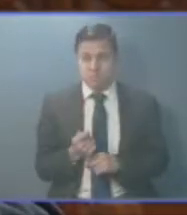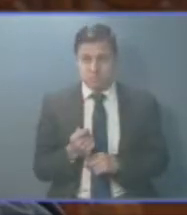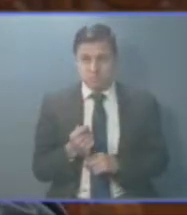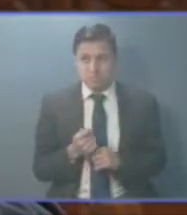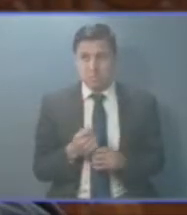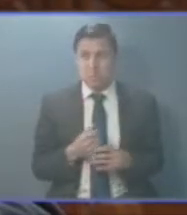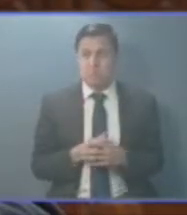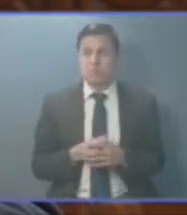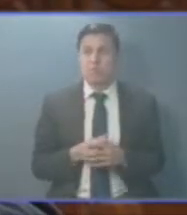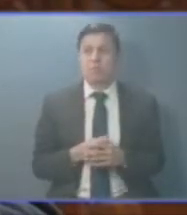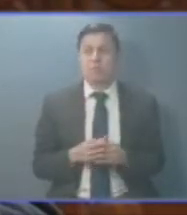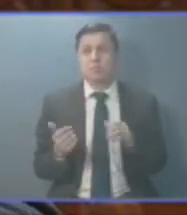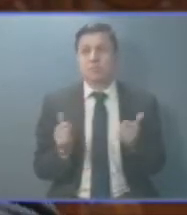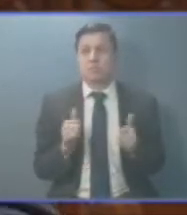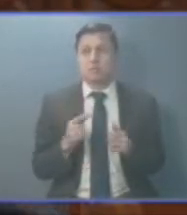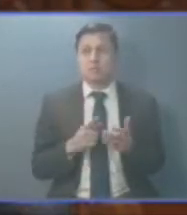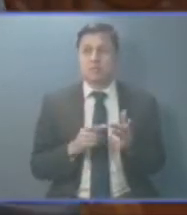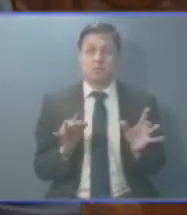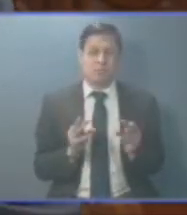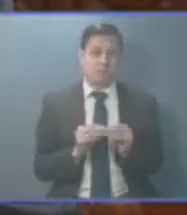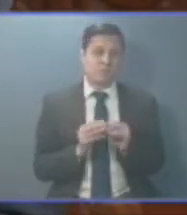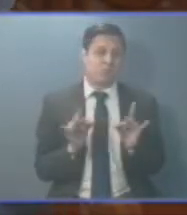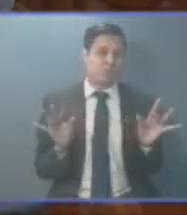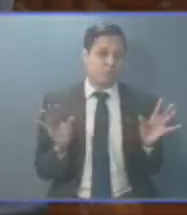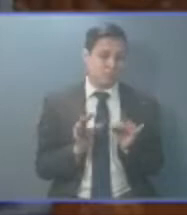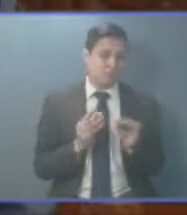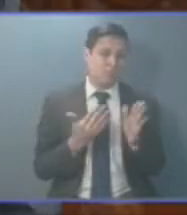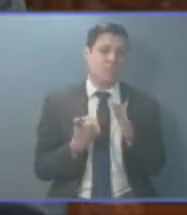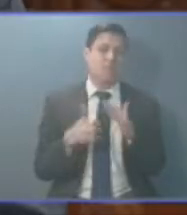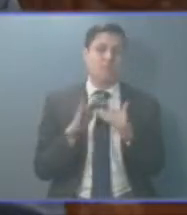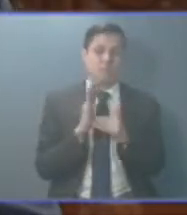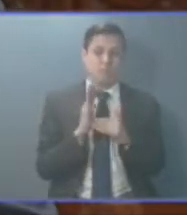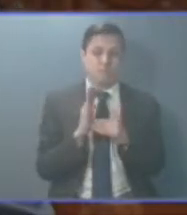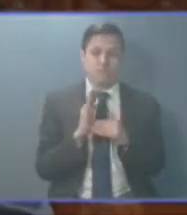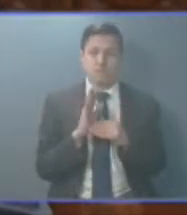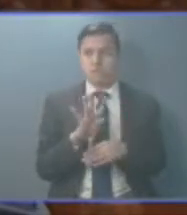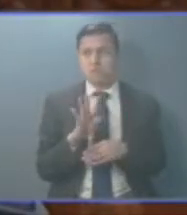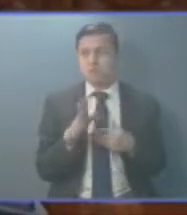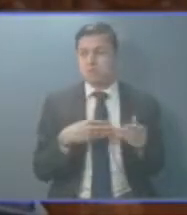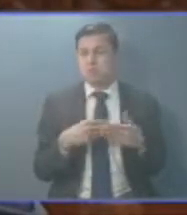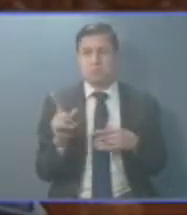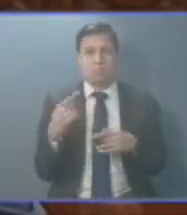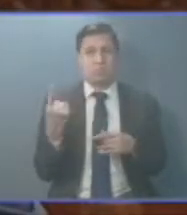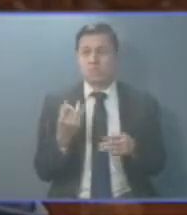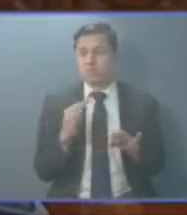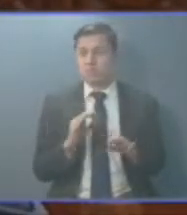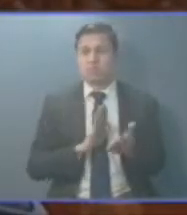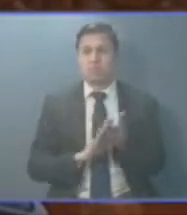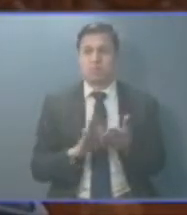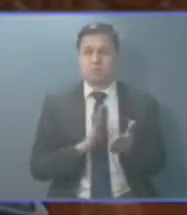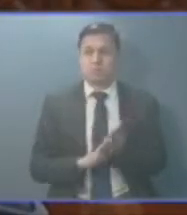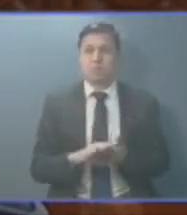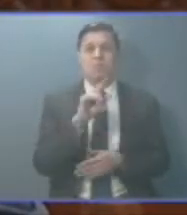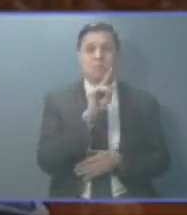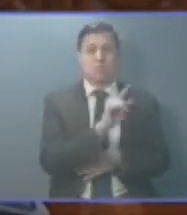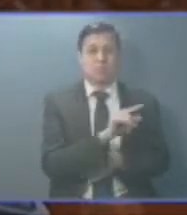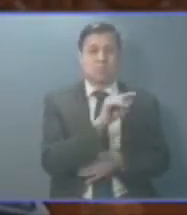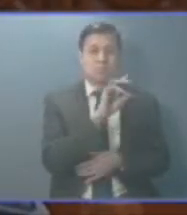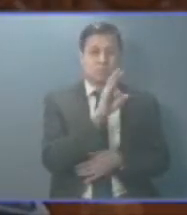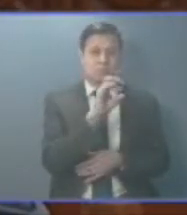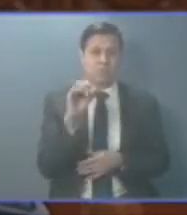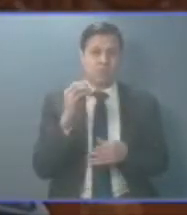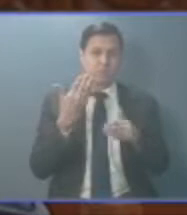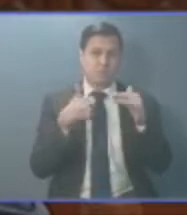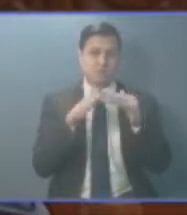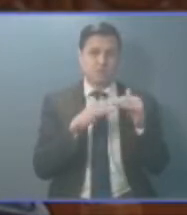cuando el número de sesiones celebradas en el mes sea mayor de 4. Artículo 2. El